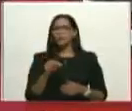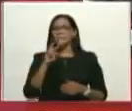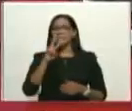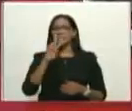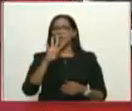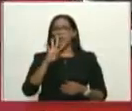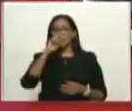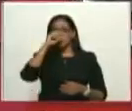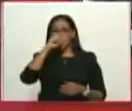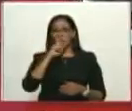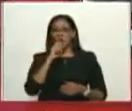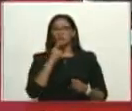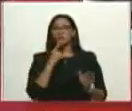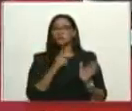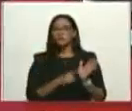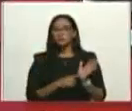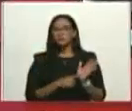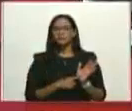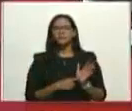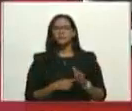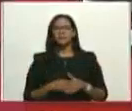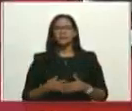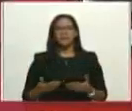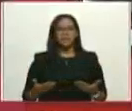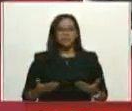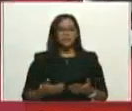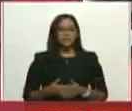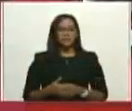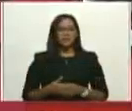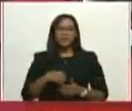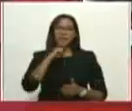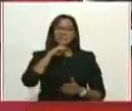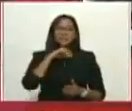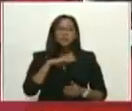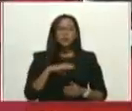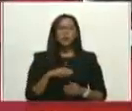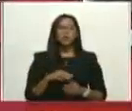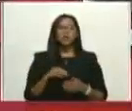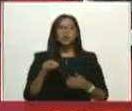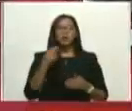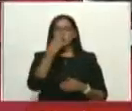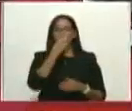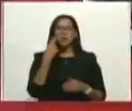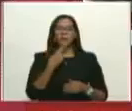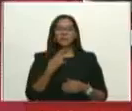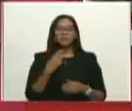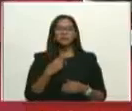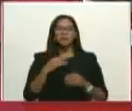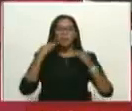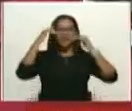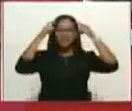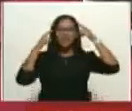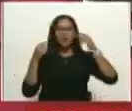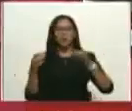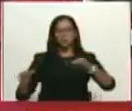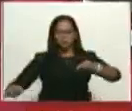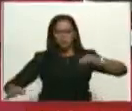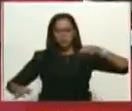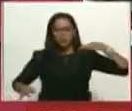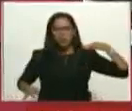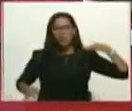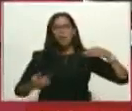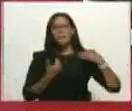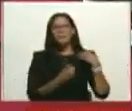años de la histórica juramentación del comandante Hugo Chávez como presidente de la